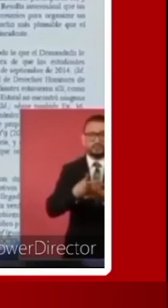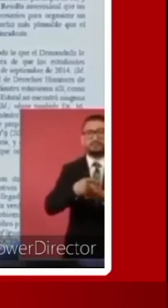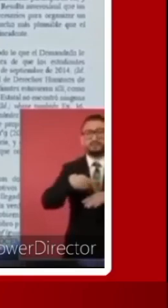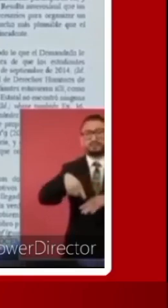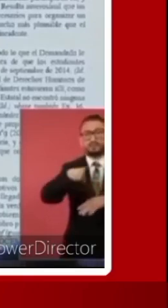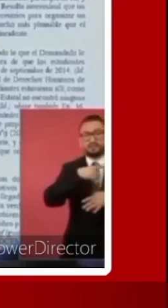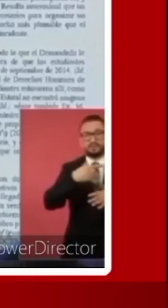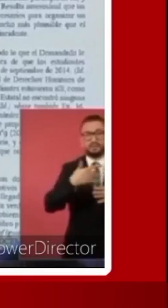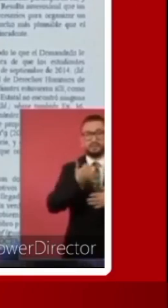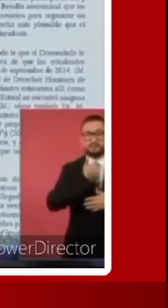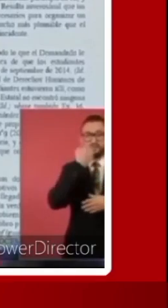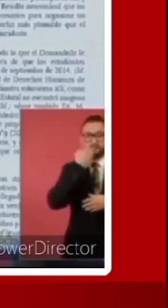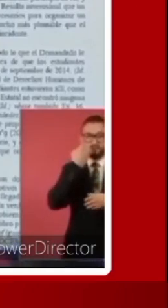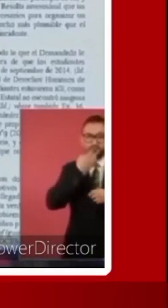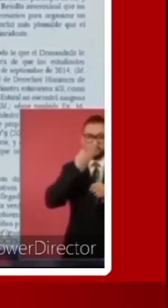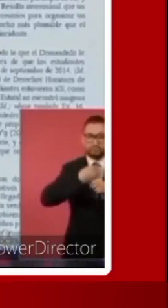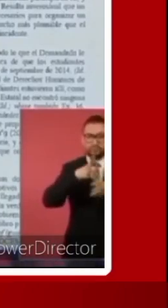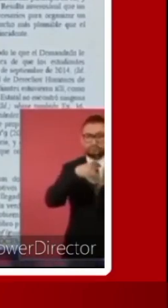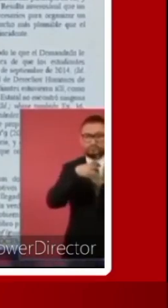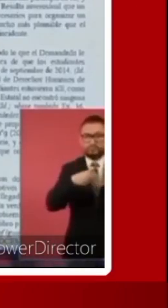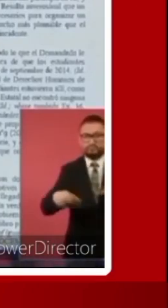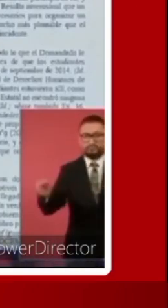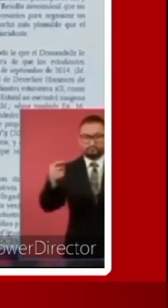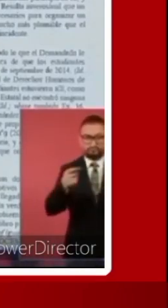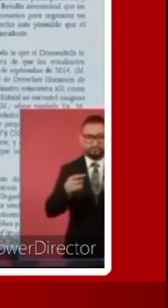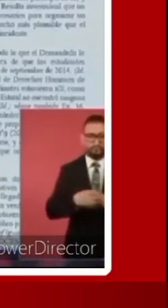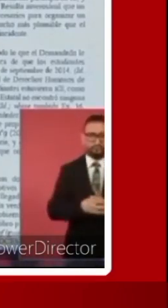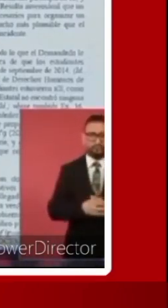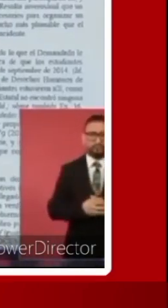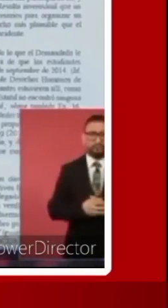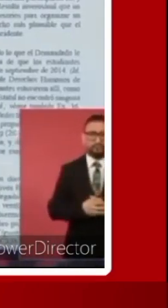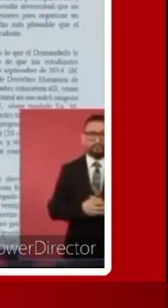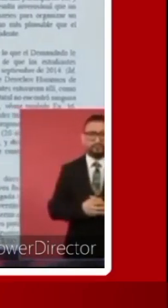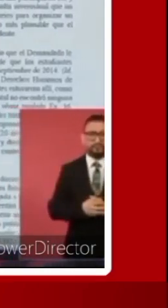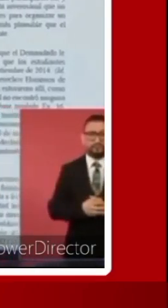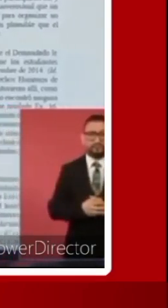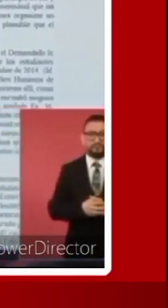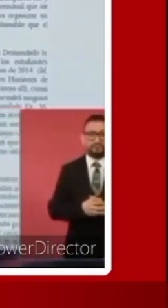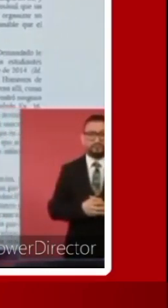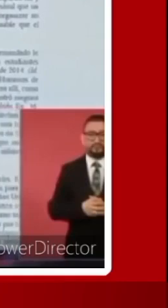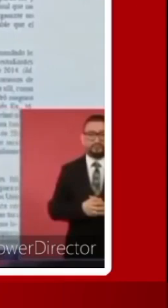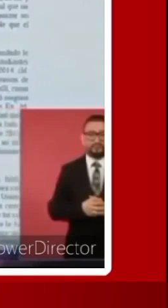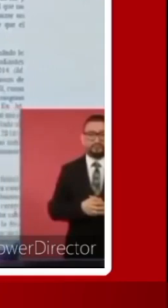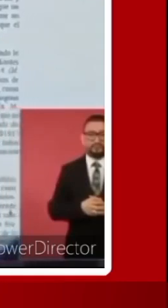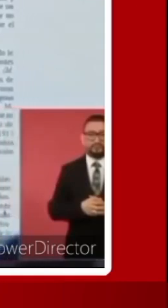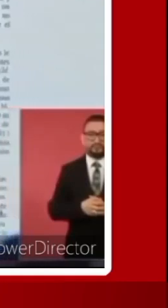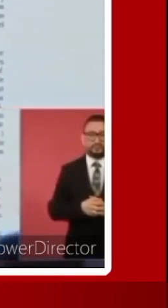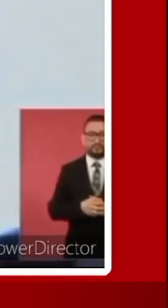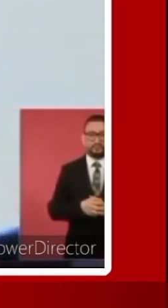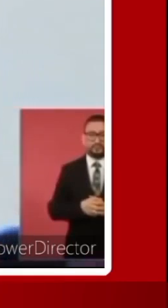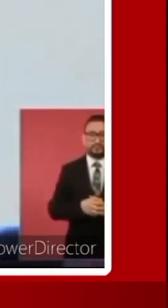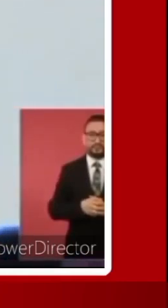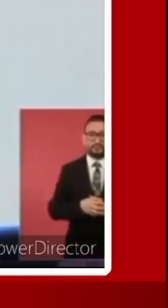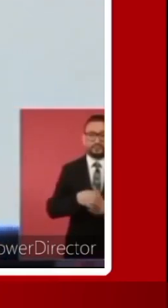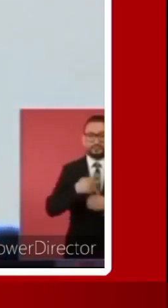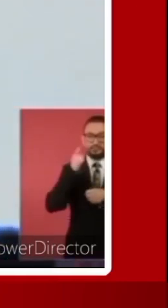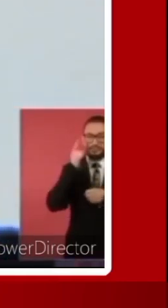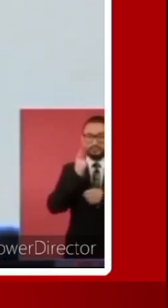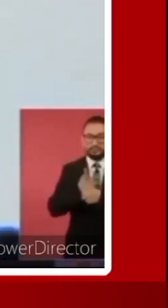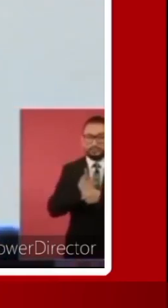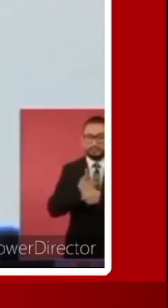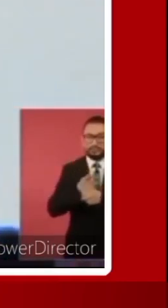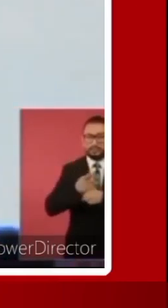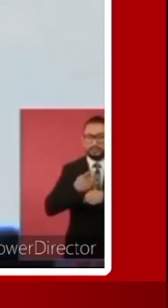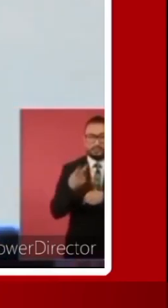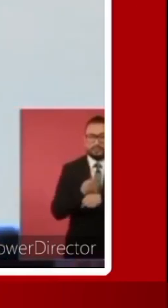concedió. Es un testigo principal del caso, es por eso la importancia de que sea extraditado a México para que hable, porque él sabe por lo